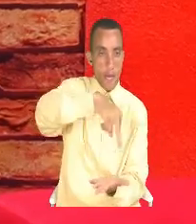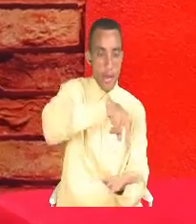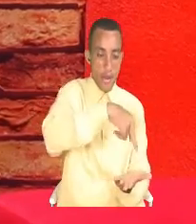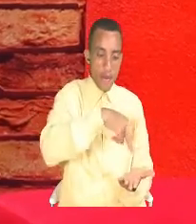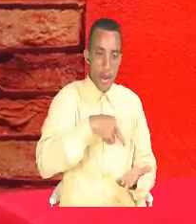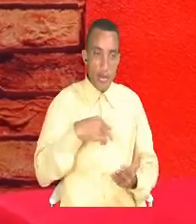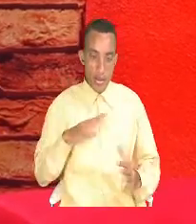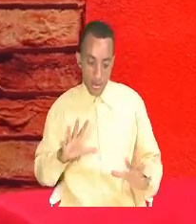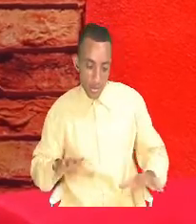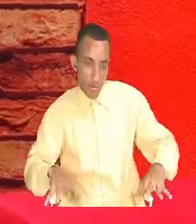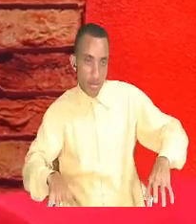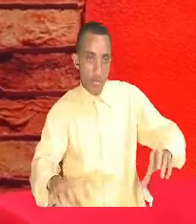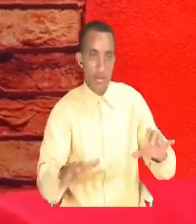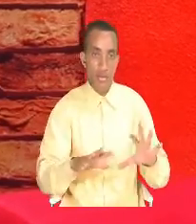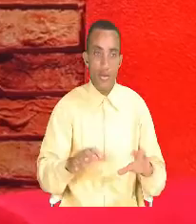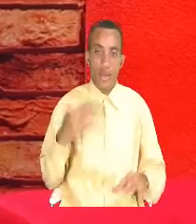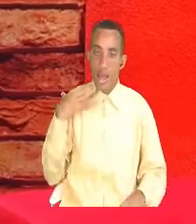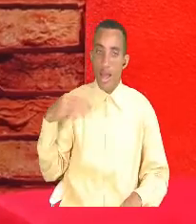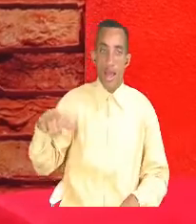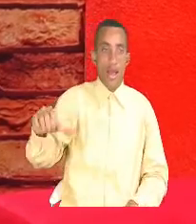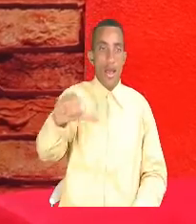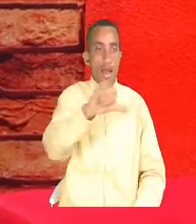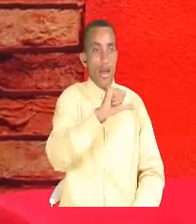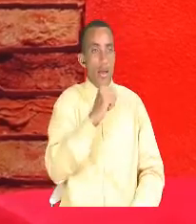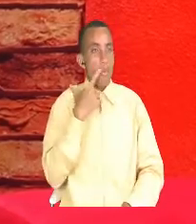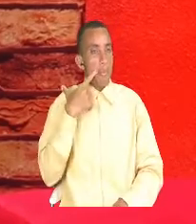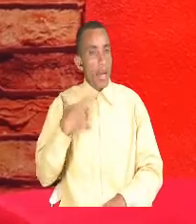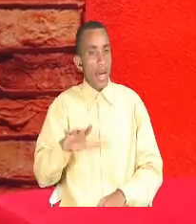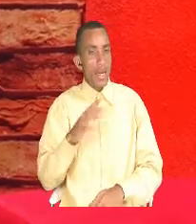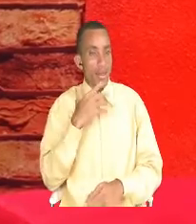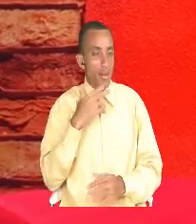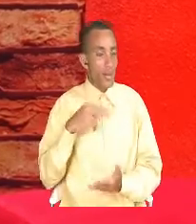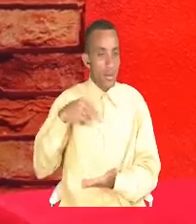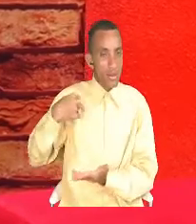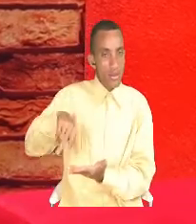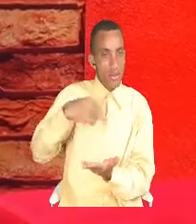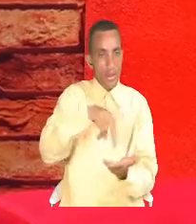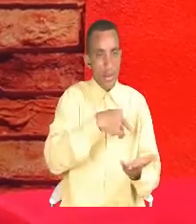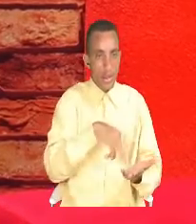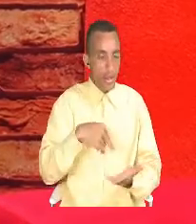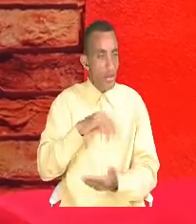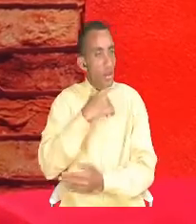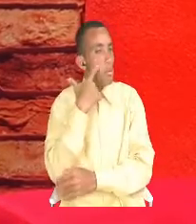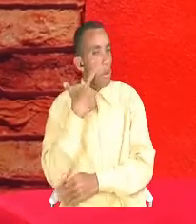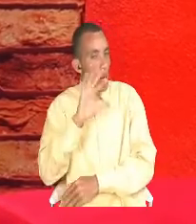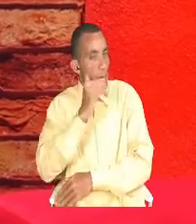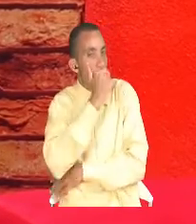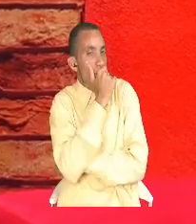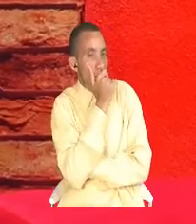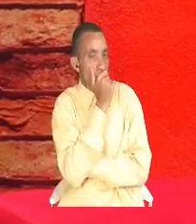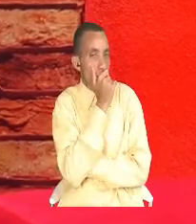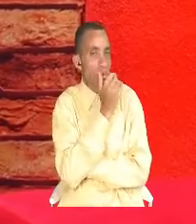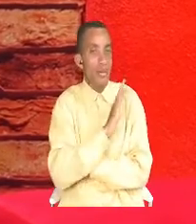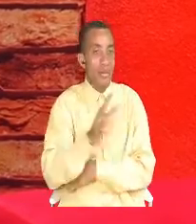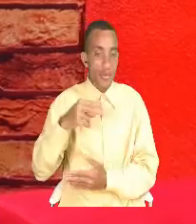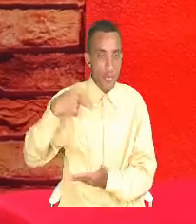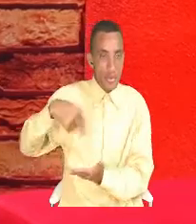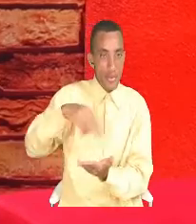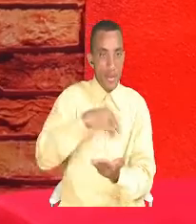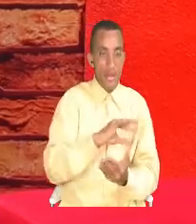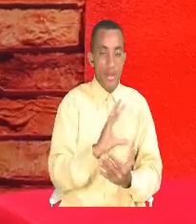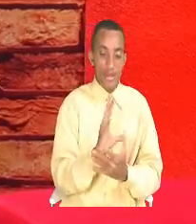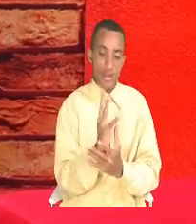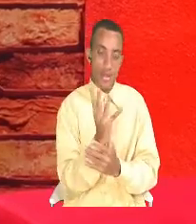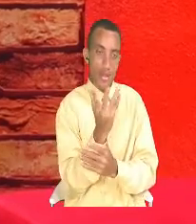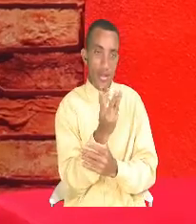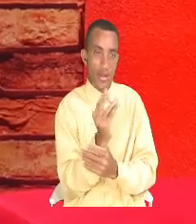las chicas que trabajan con nosotros y decíamos, parece que estuvieran bailando, y empezamos como a recrear y no, llamémoslo el baile de la rosa. Entonces